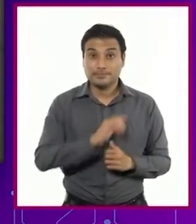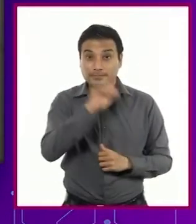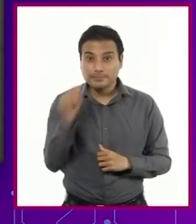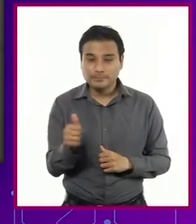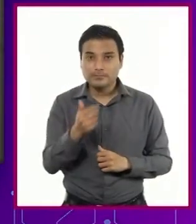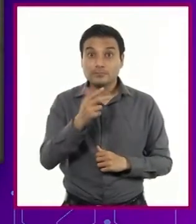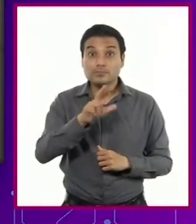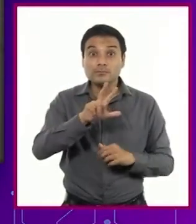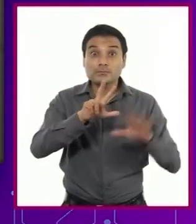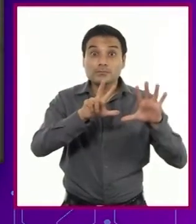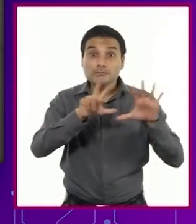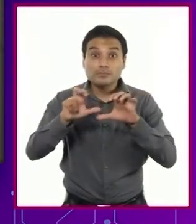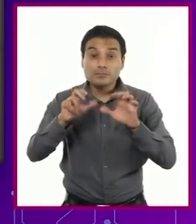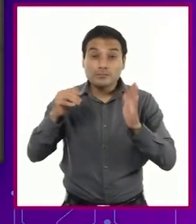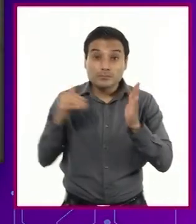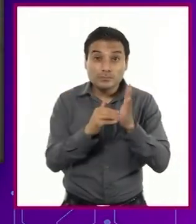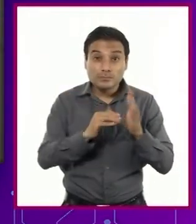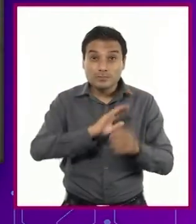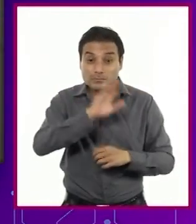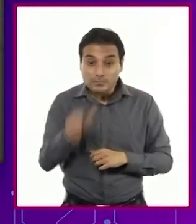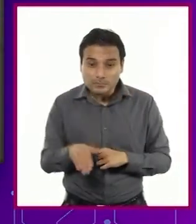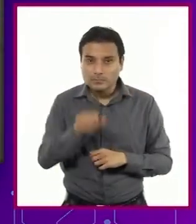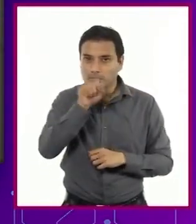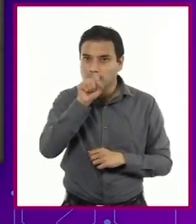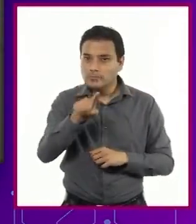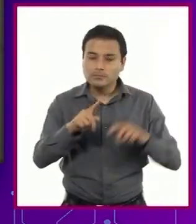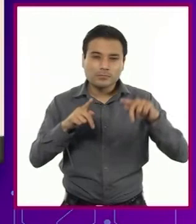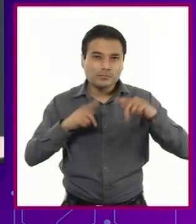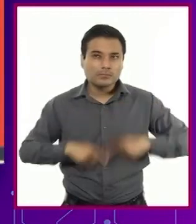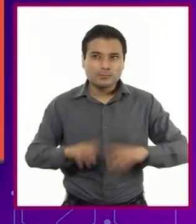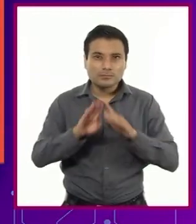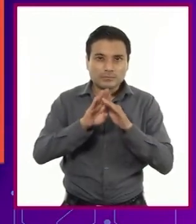de 800,000 muertos y miles de refugiados.